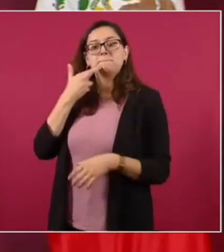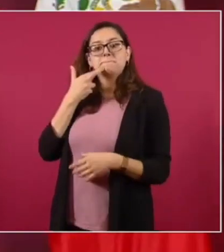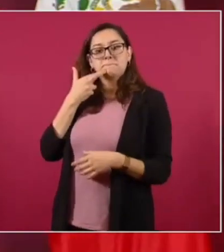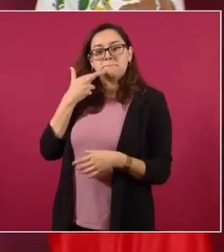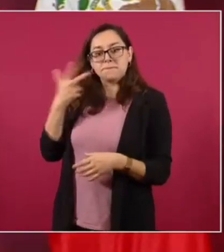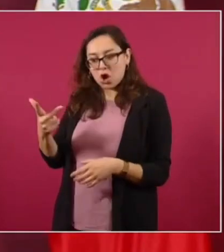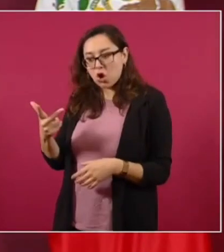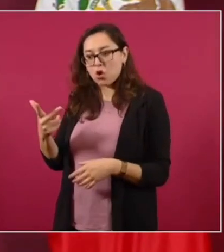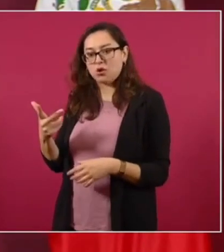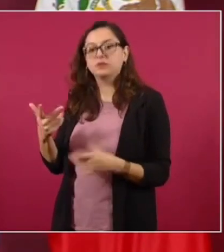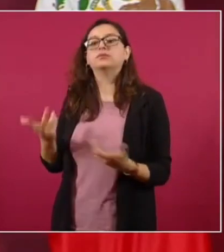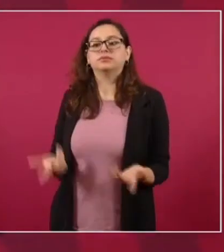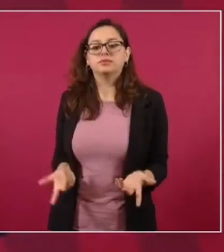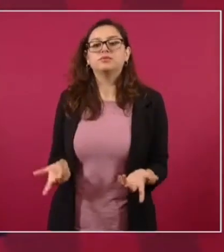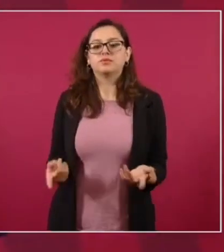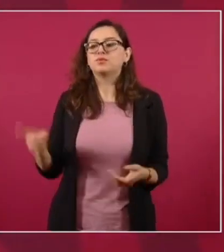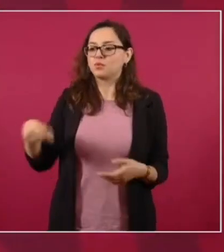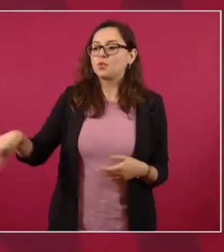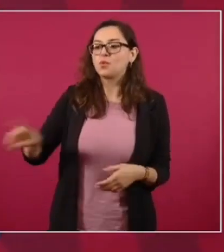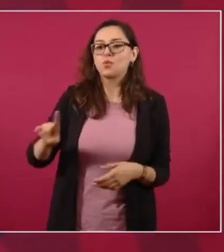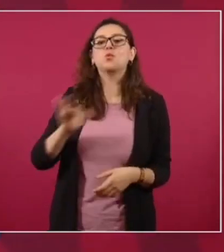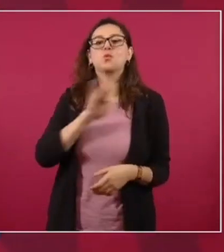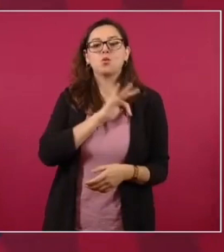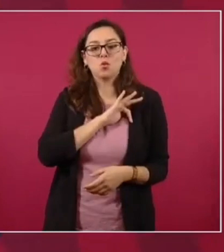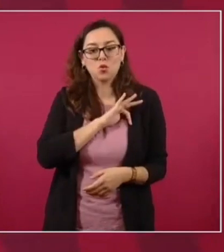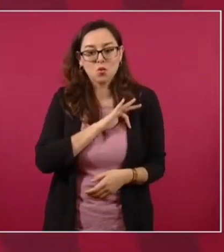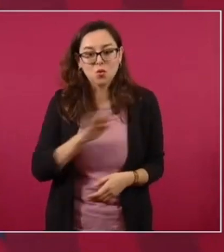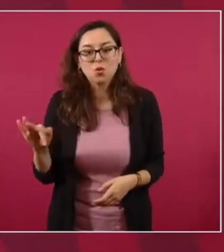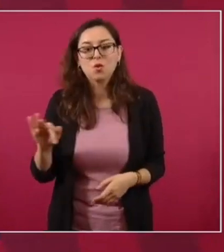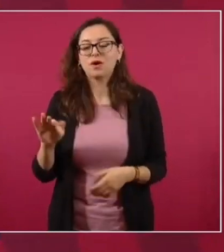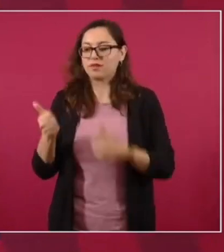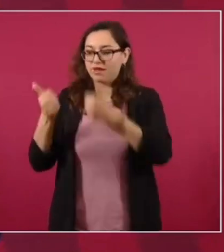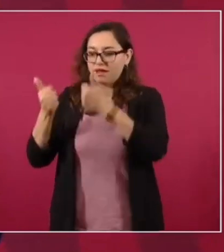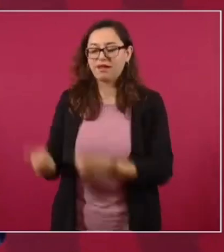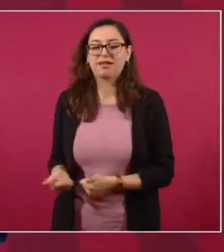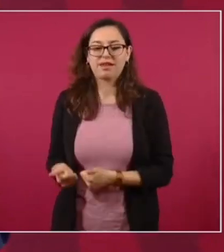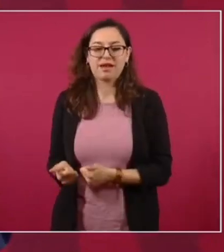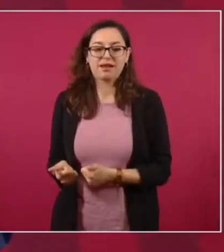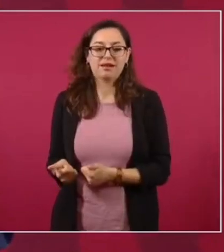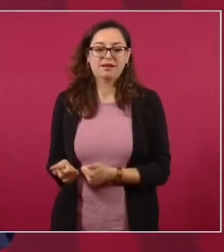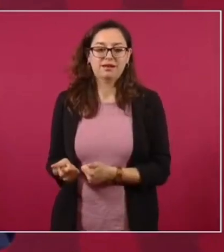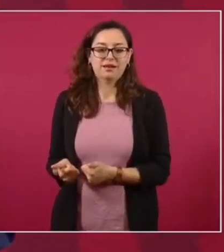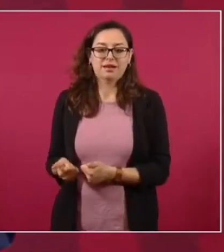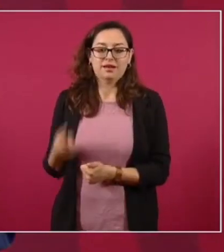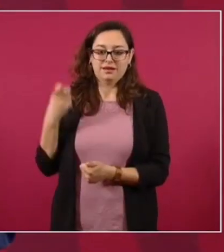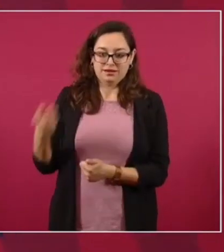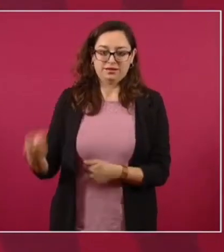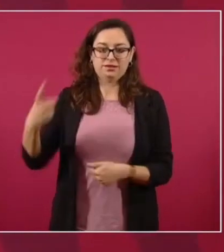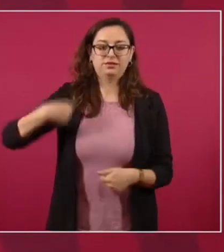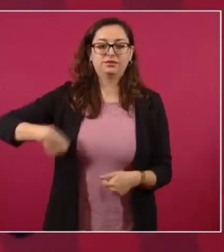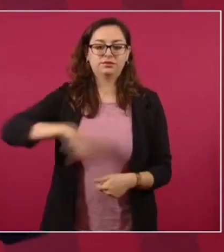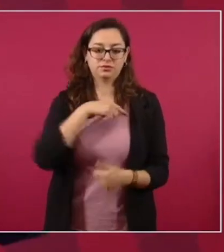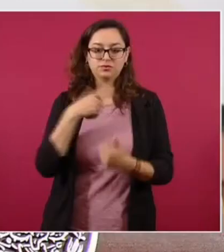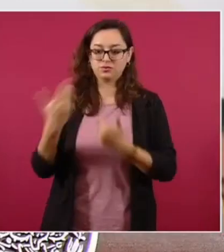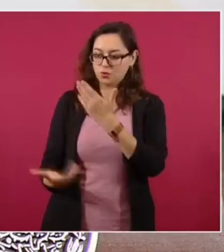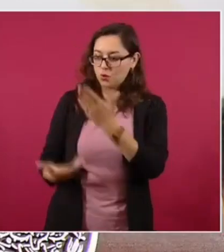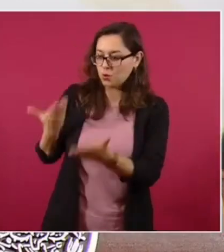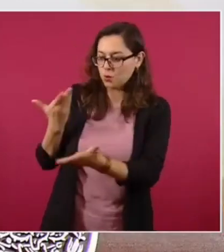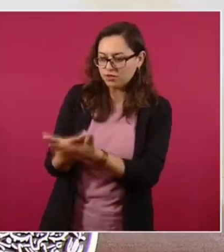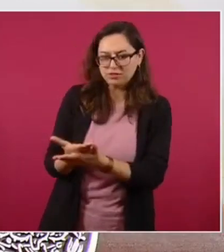en los lugares de origen. Ese es nuestro planteamiento y lo podemos